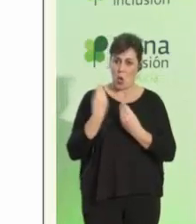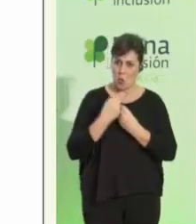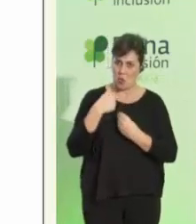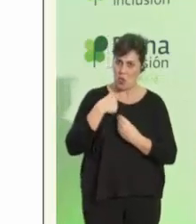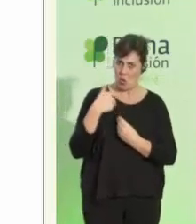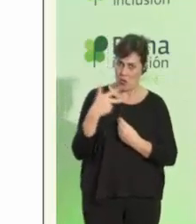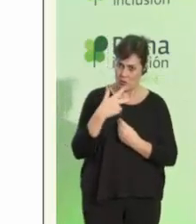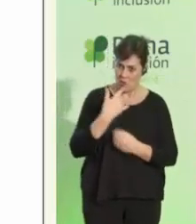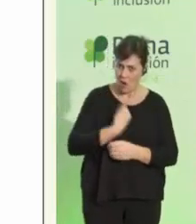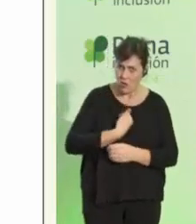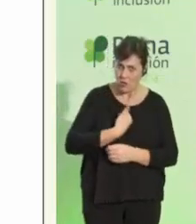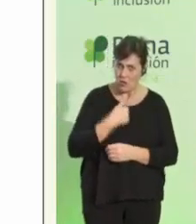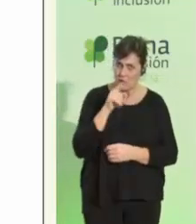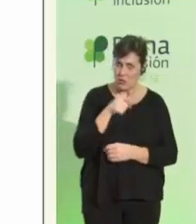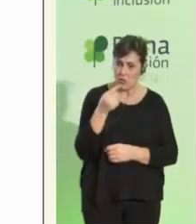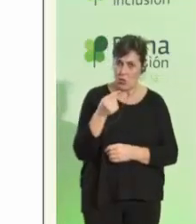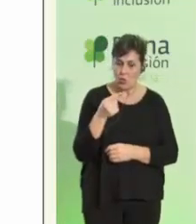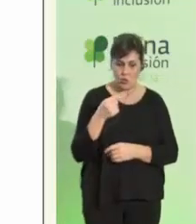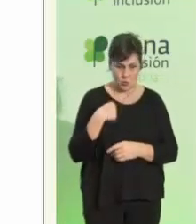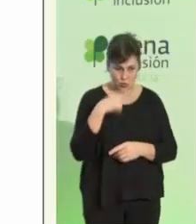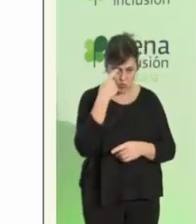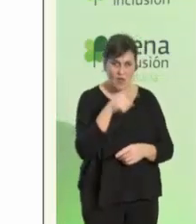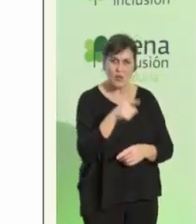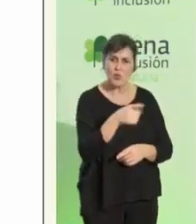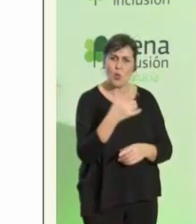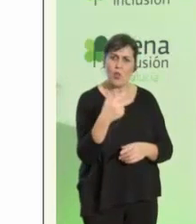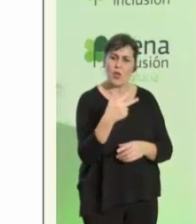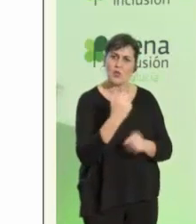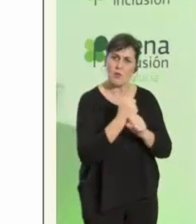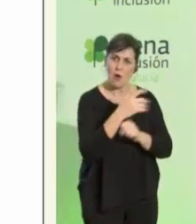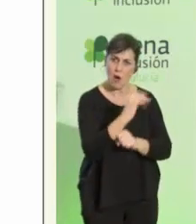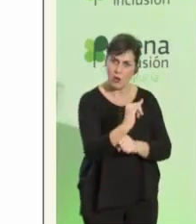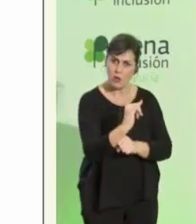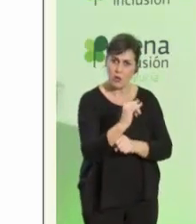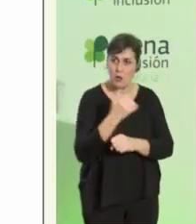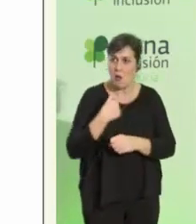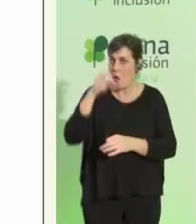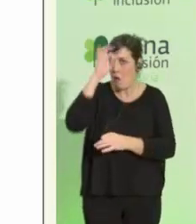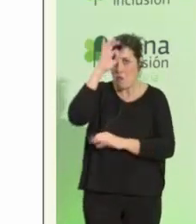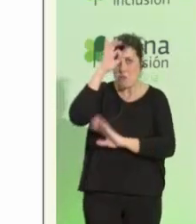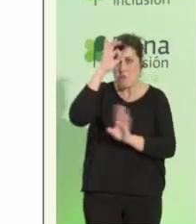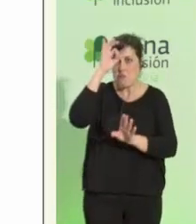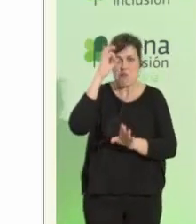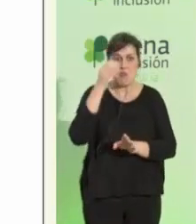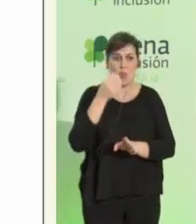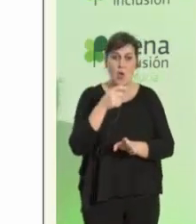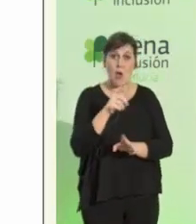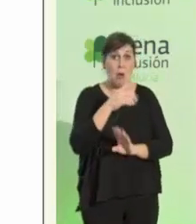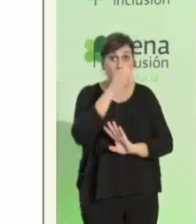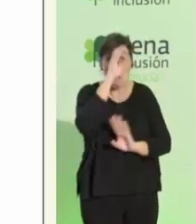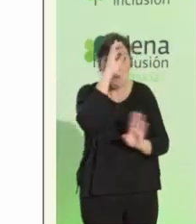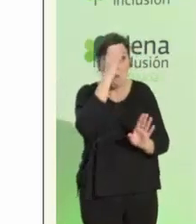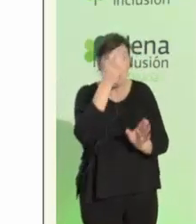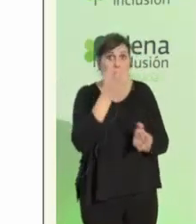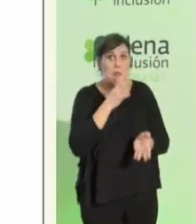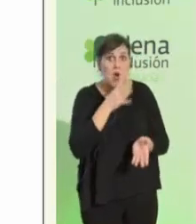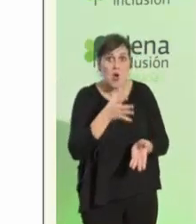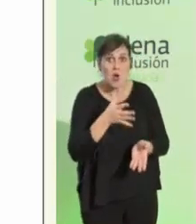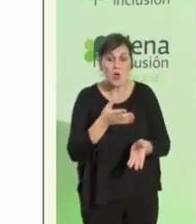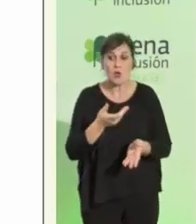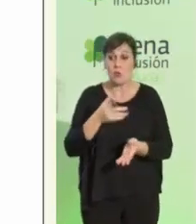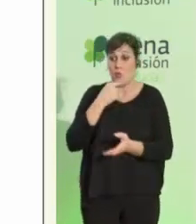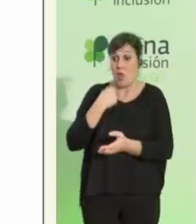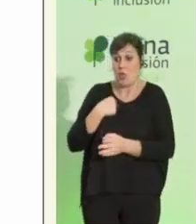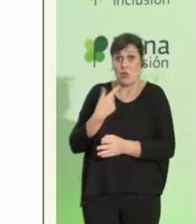que tienes derecho a trabajar. Ah, no lo sabía. ¿Y cómo es que no lo sabía? Porque a mí me han dicho que no podré trabajar nunca